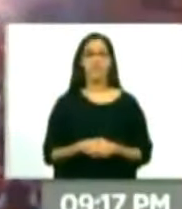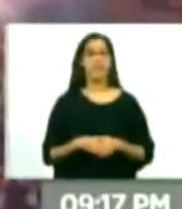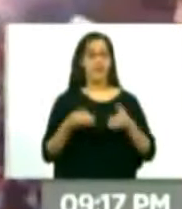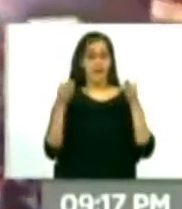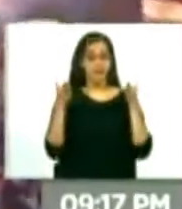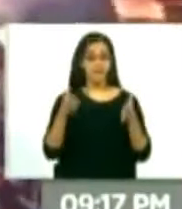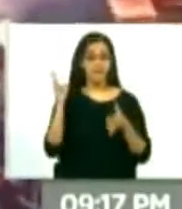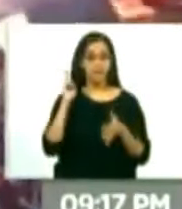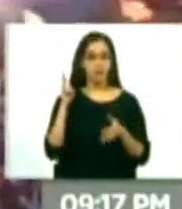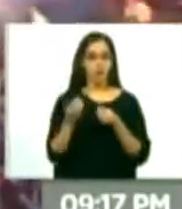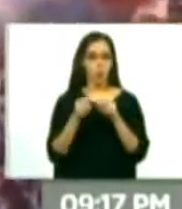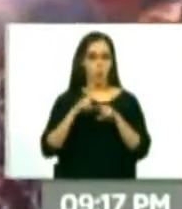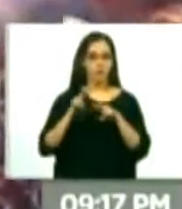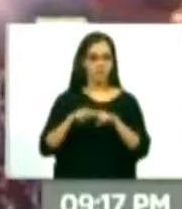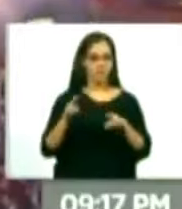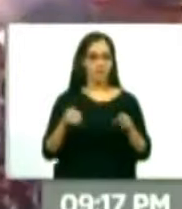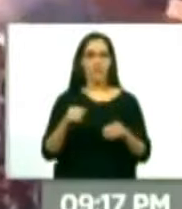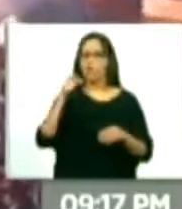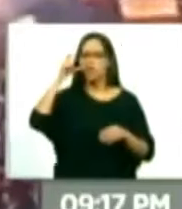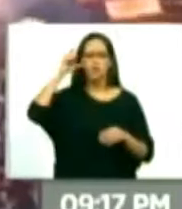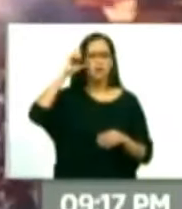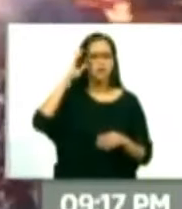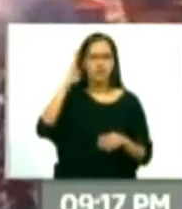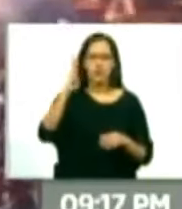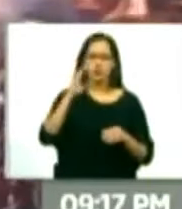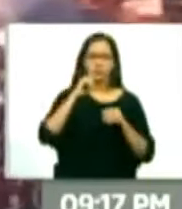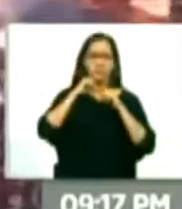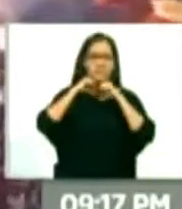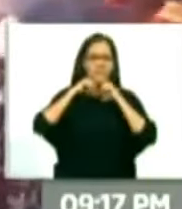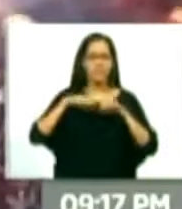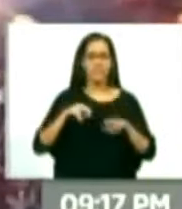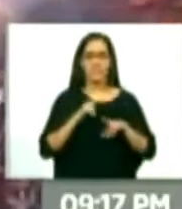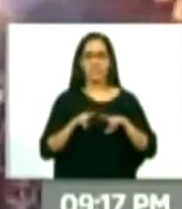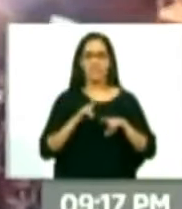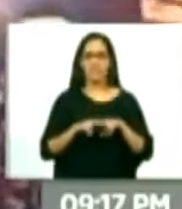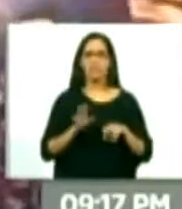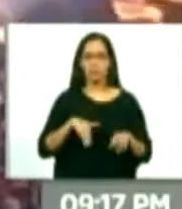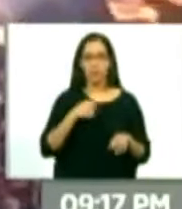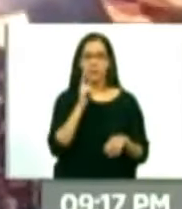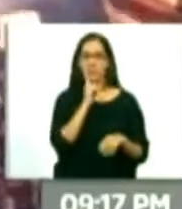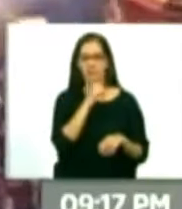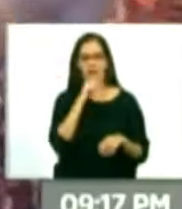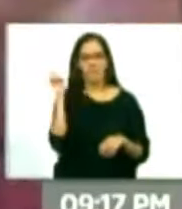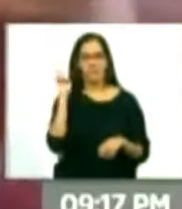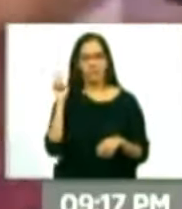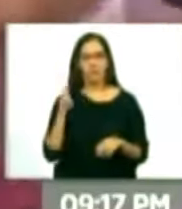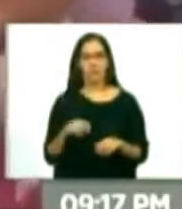niña. Dios te bendiga, niña. Te pudieras llamar Venezuela.